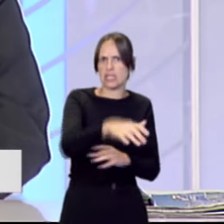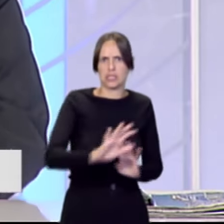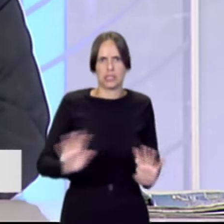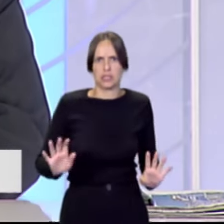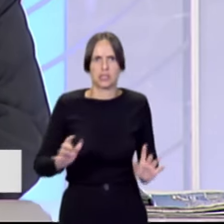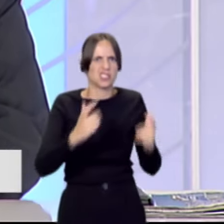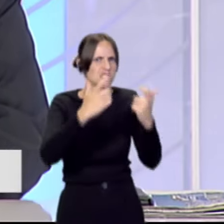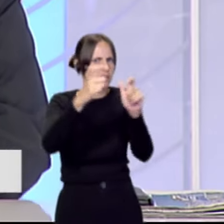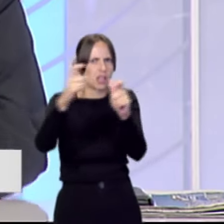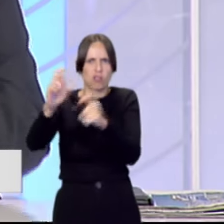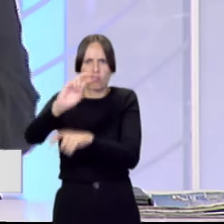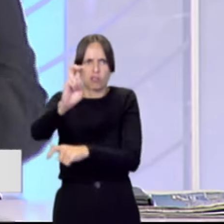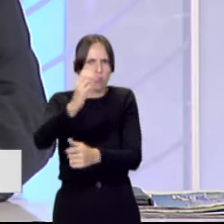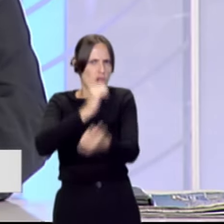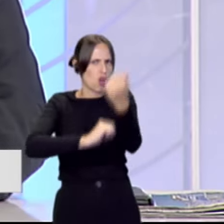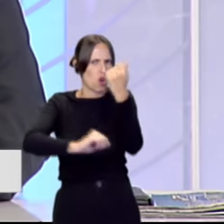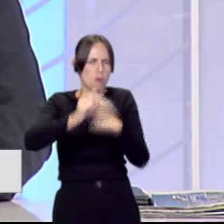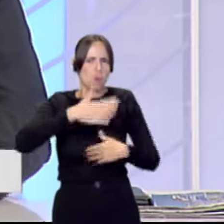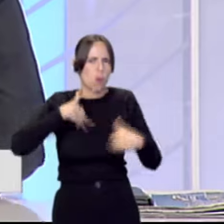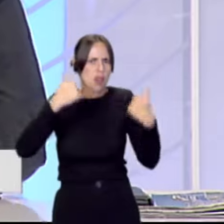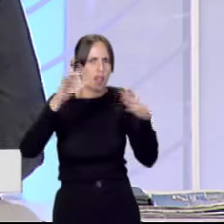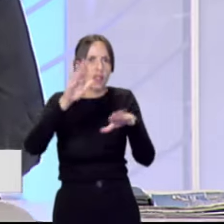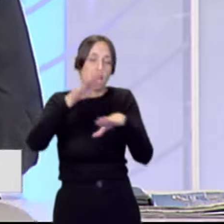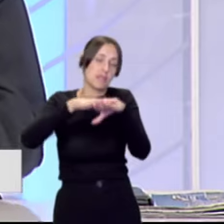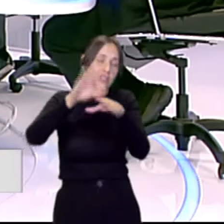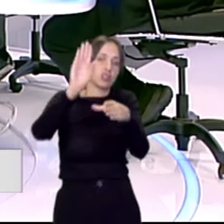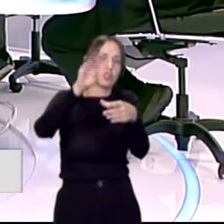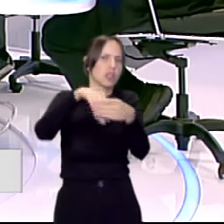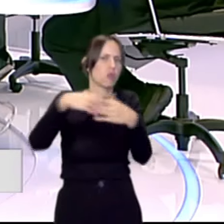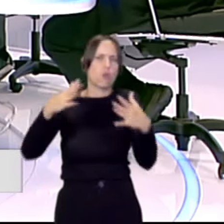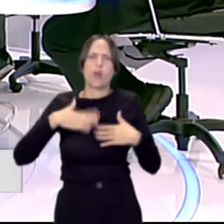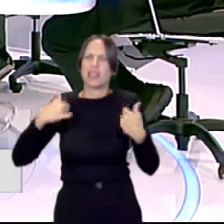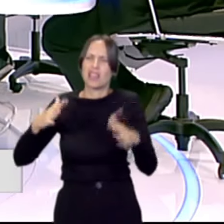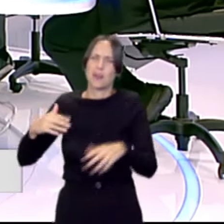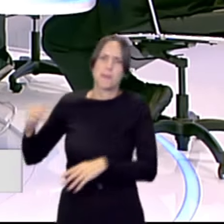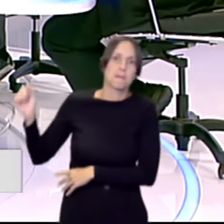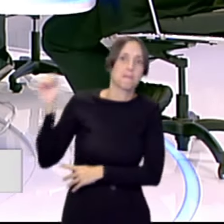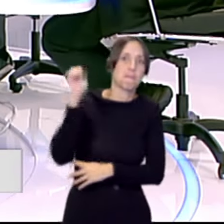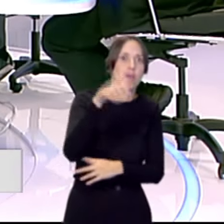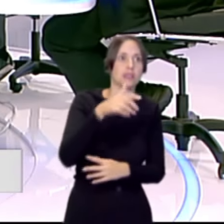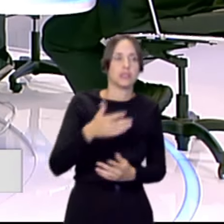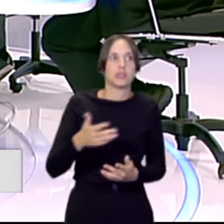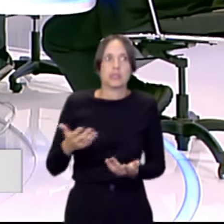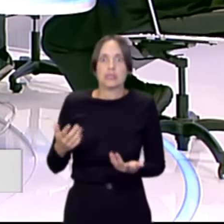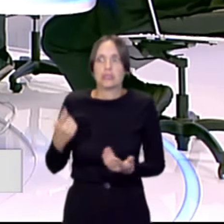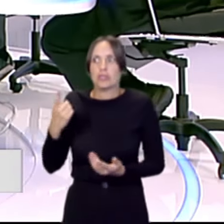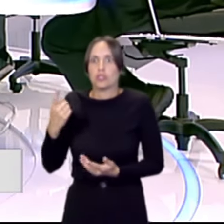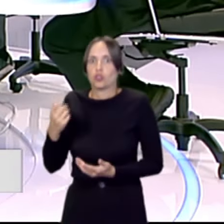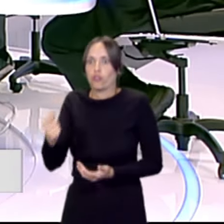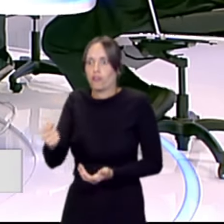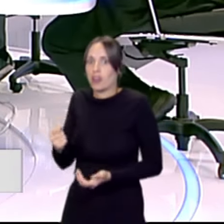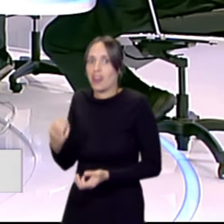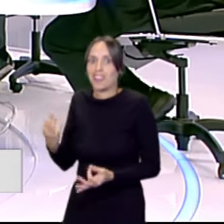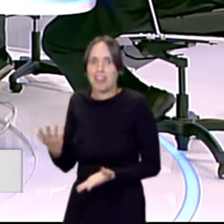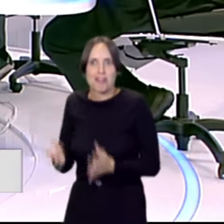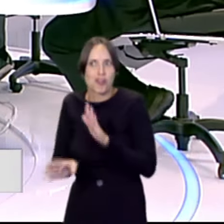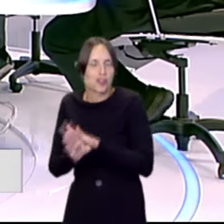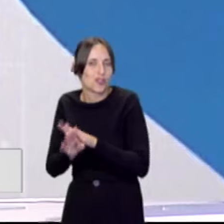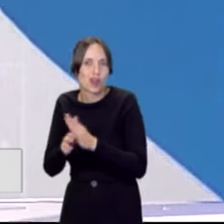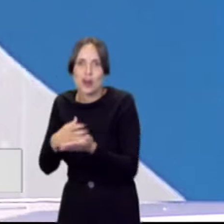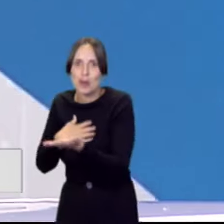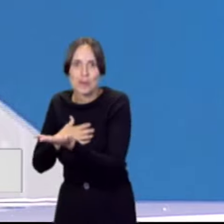la economía, de la administración. Tiene que llegar un momento en que eso se bloquee, no hay forma de seguir. No, y porque lo que